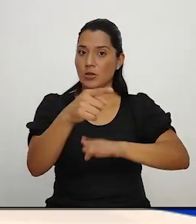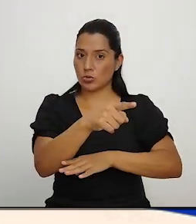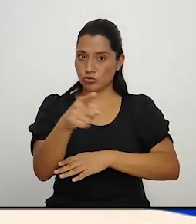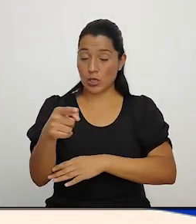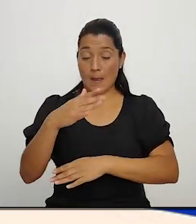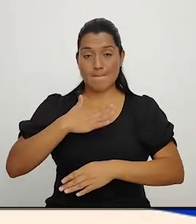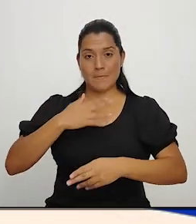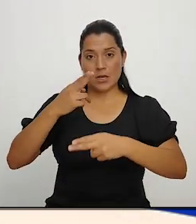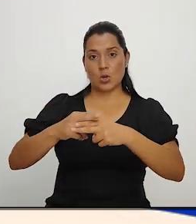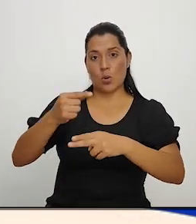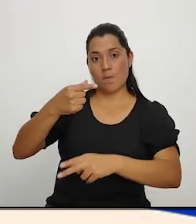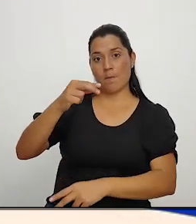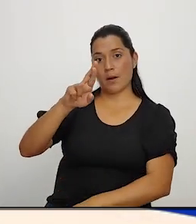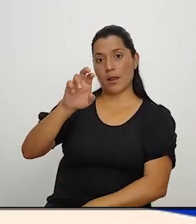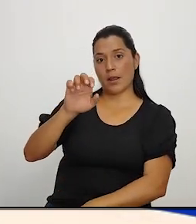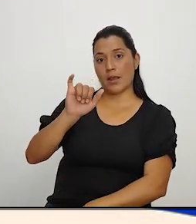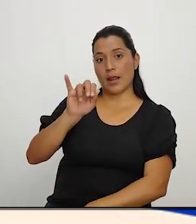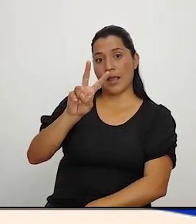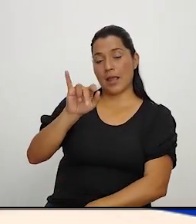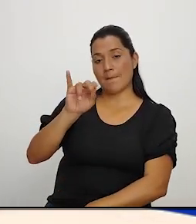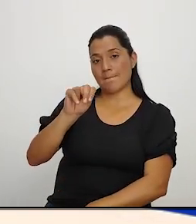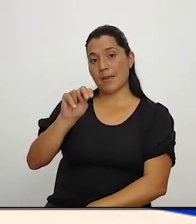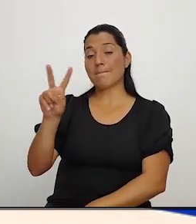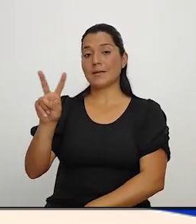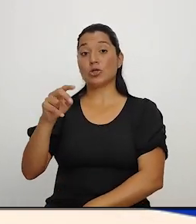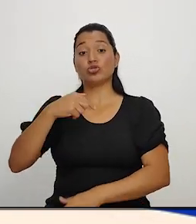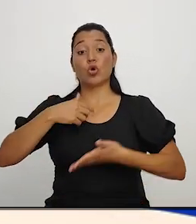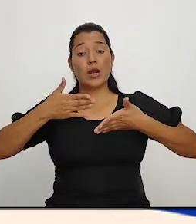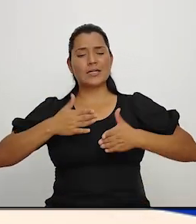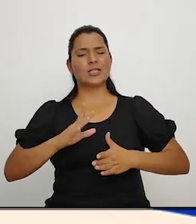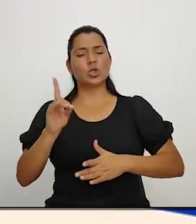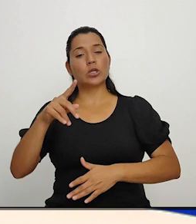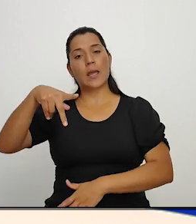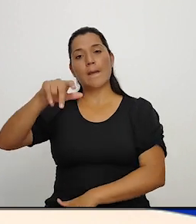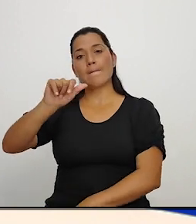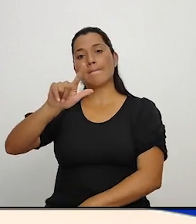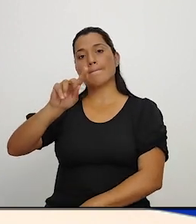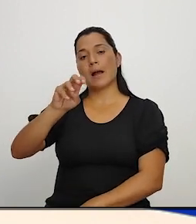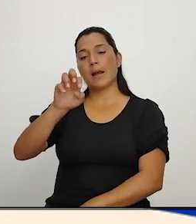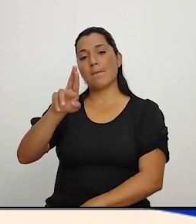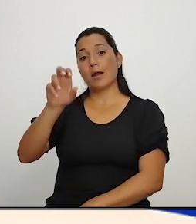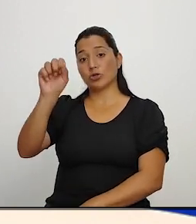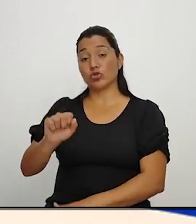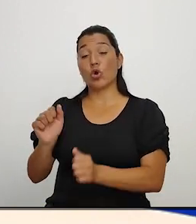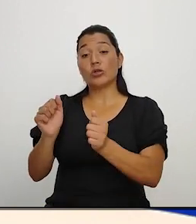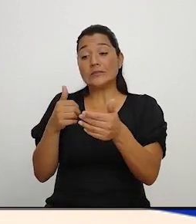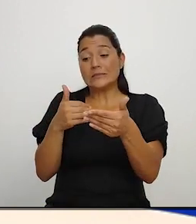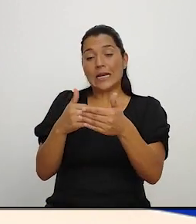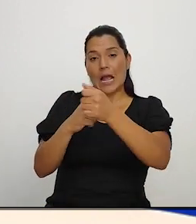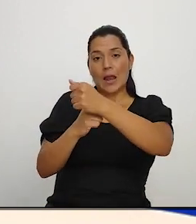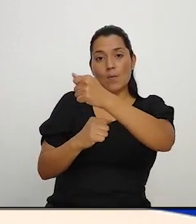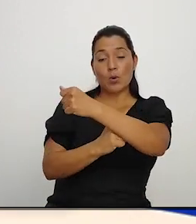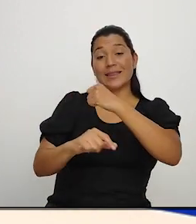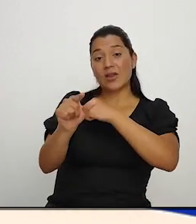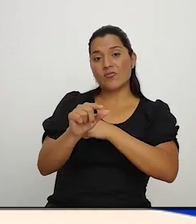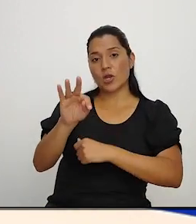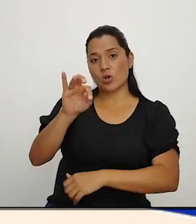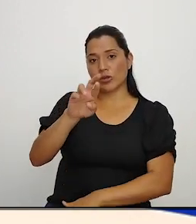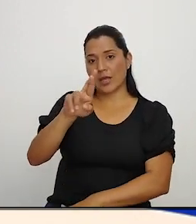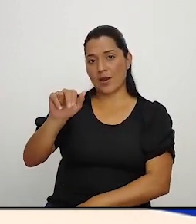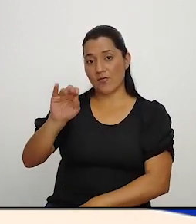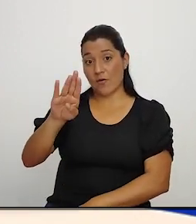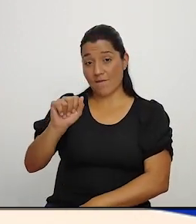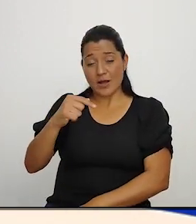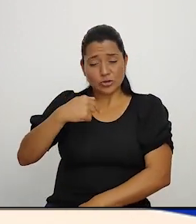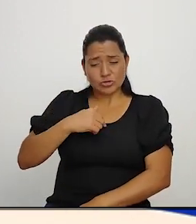gravin Villegas barona nacido en Palmar Sur junto al puente del río terrab pasé mis primeros años